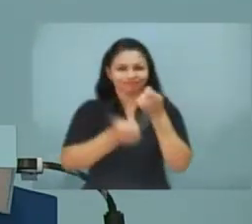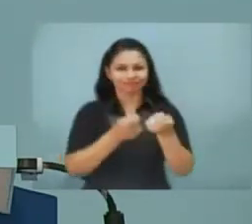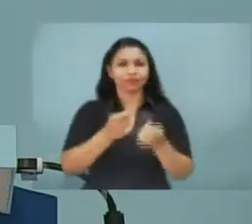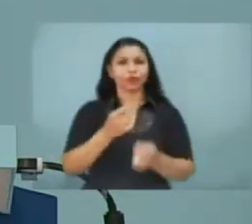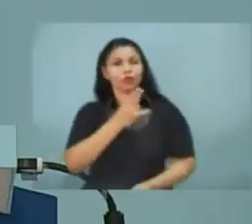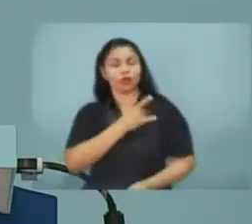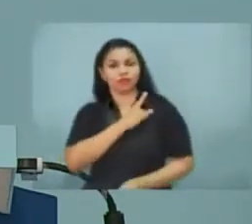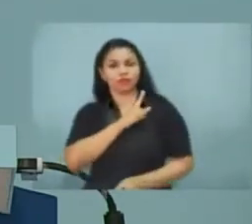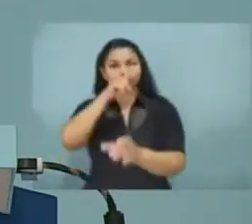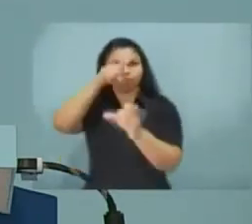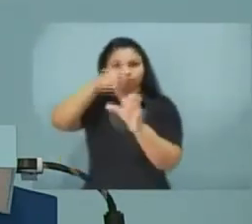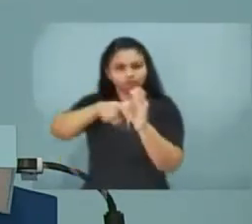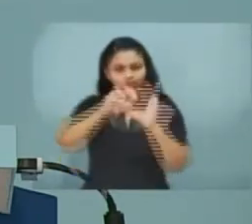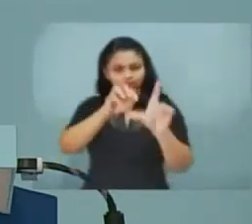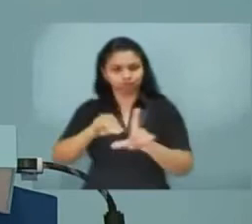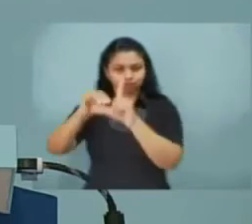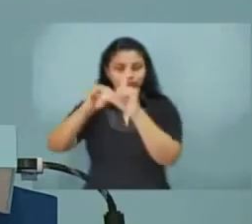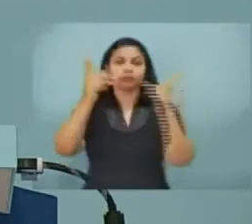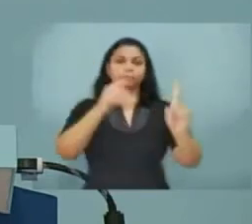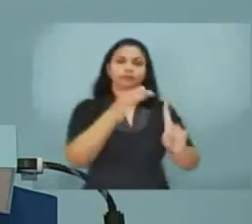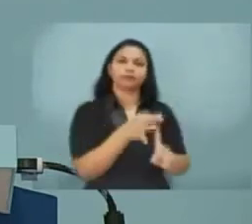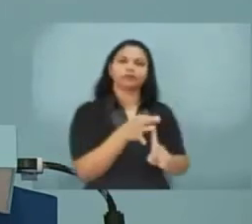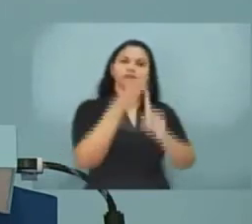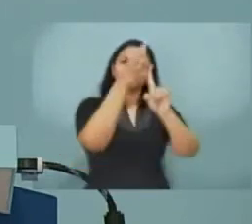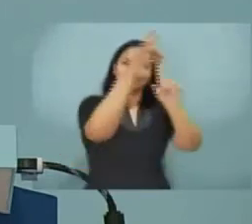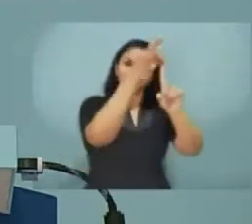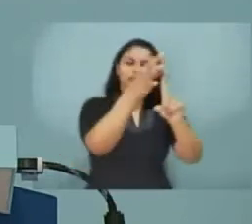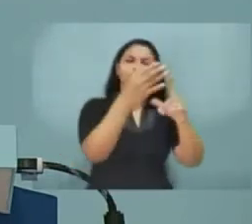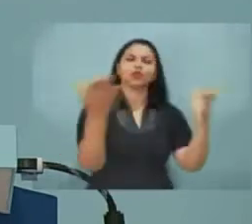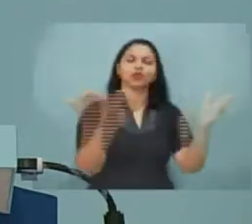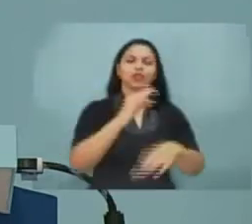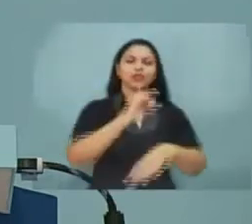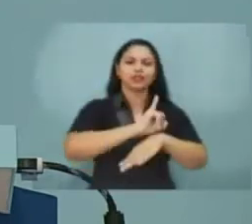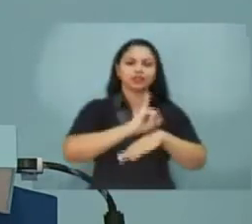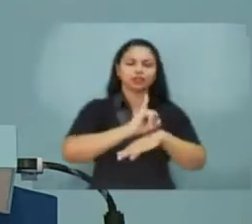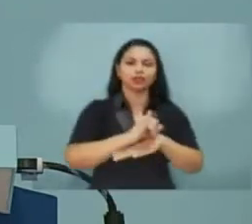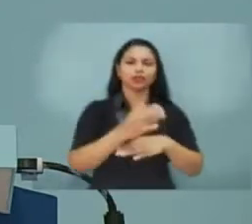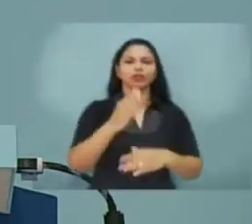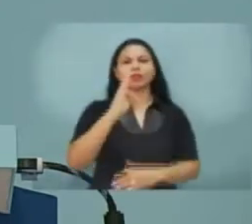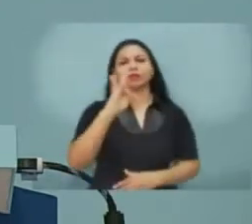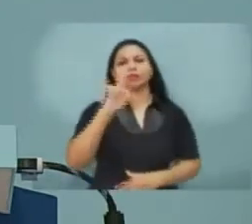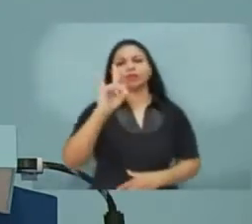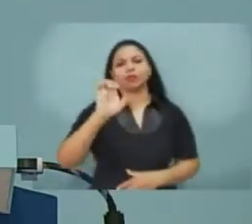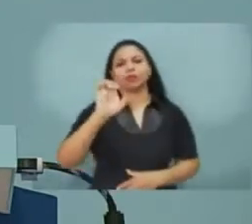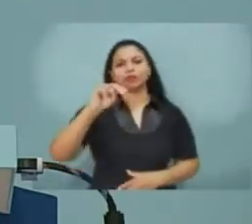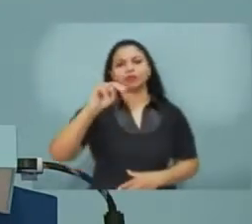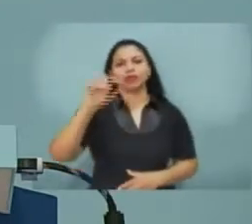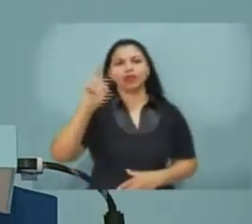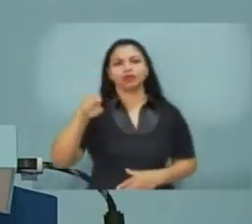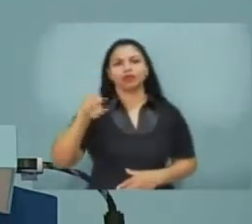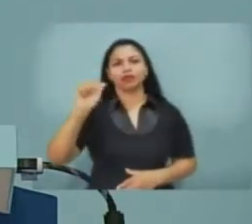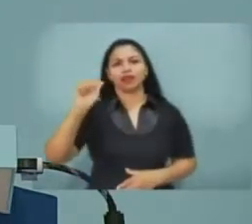de Telecomunicaciones del Instituto Tecnológico de Buenos Aires y un título de Ingeniería en Telecomunicaciones.